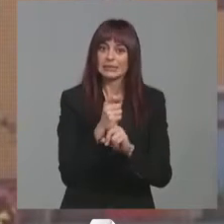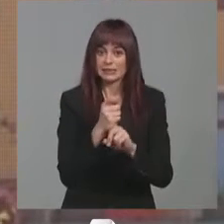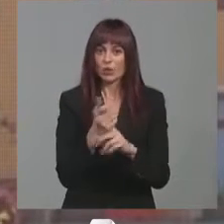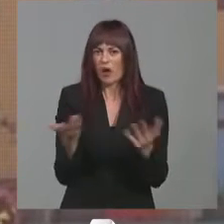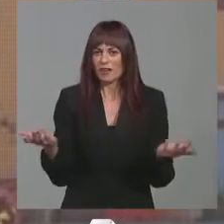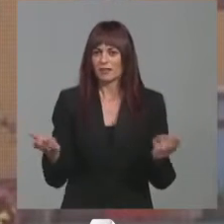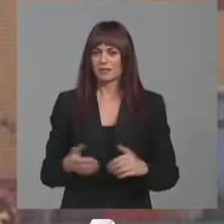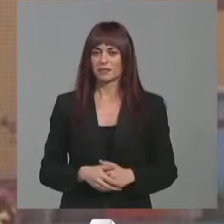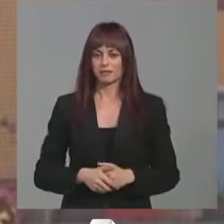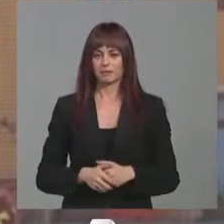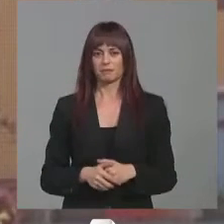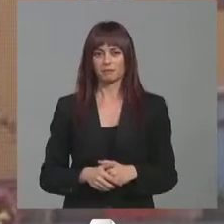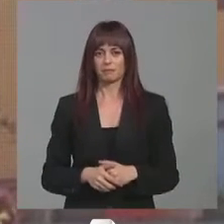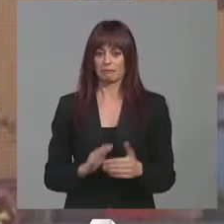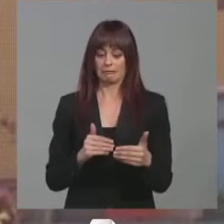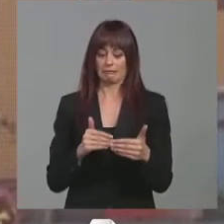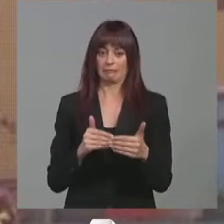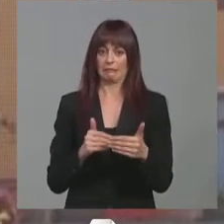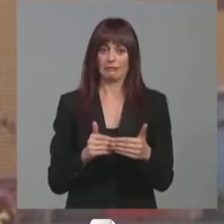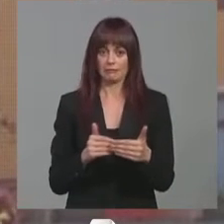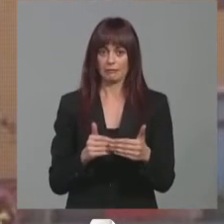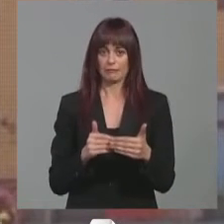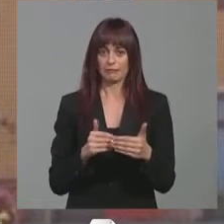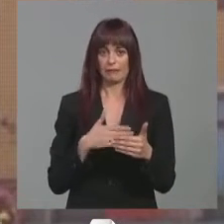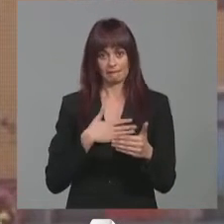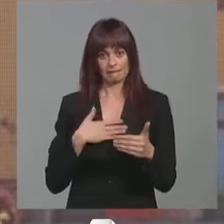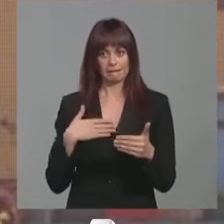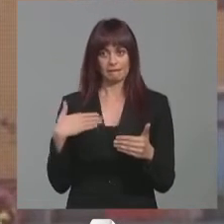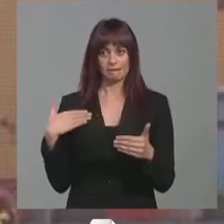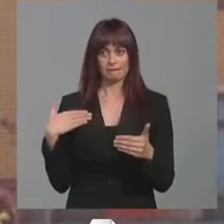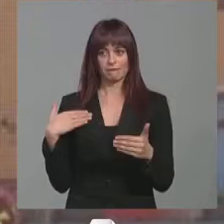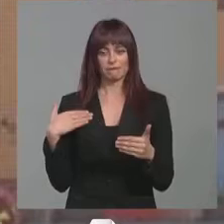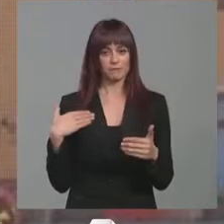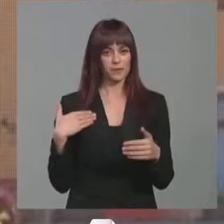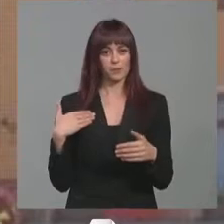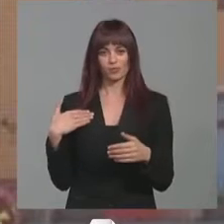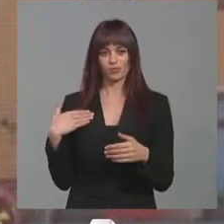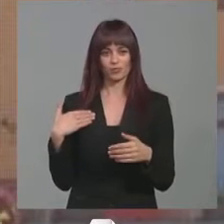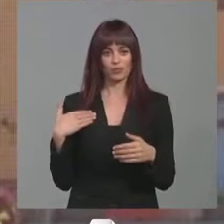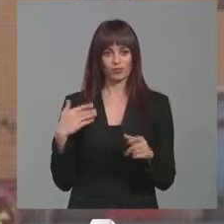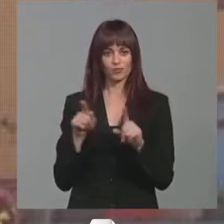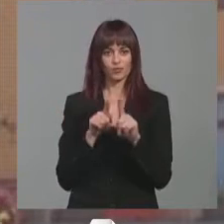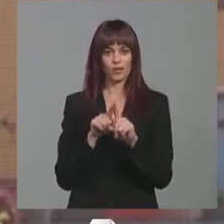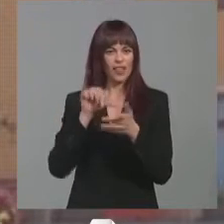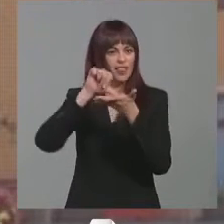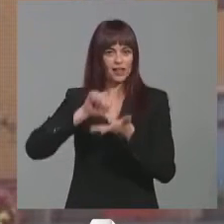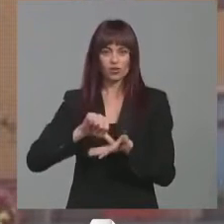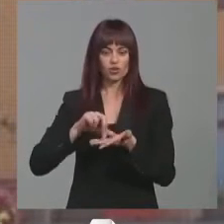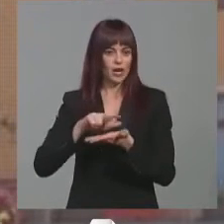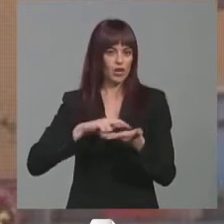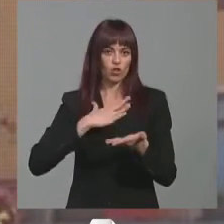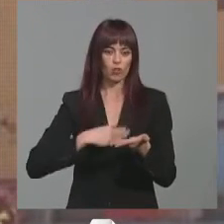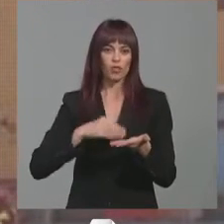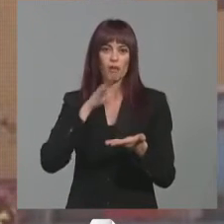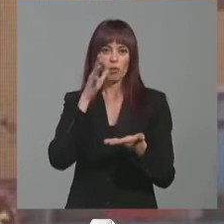Bueno pues estamos muy cerca de convertirnos aún más en ese eh punto central de la región de murcia con ese